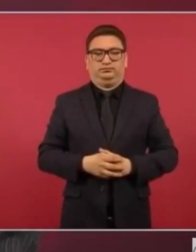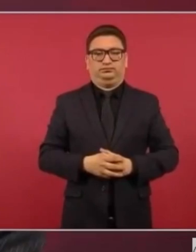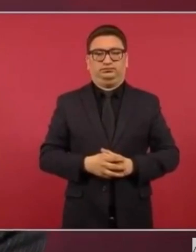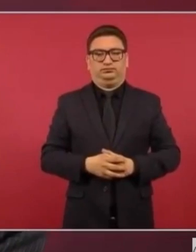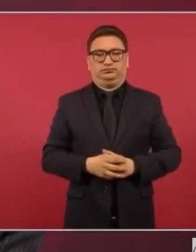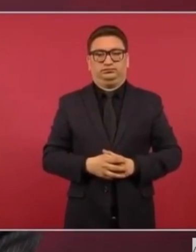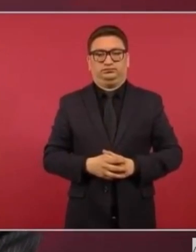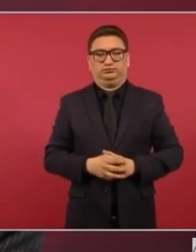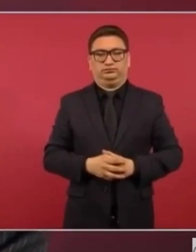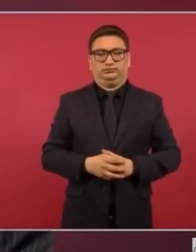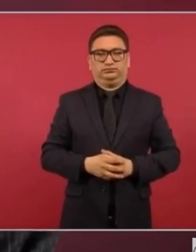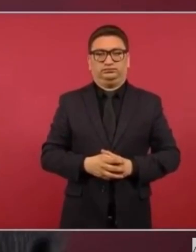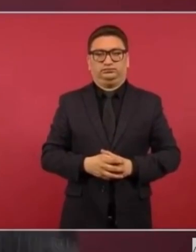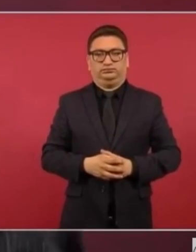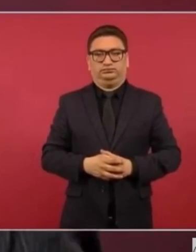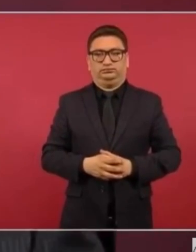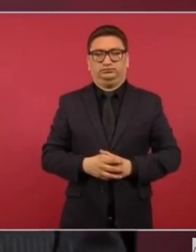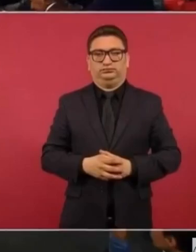cómo